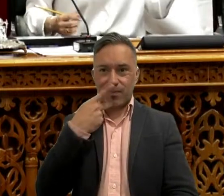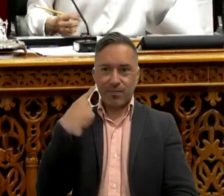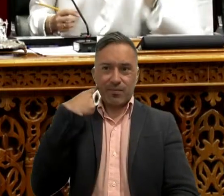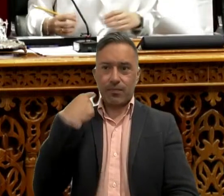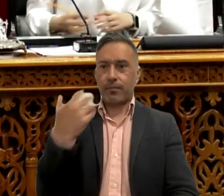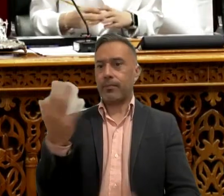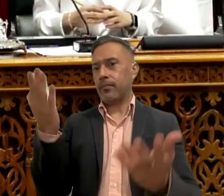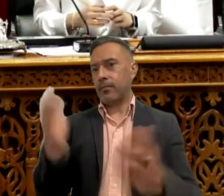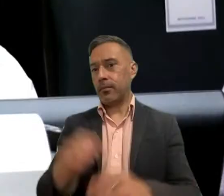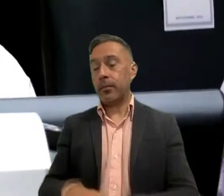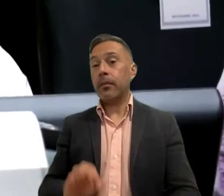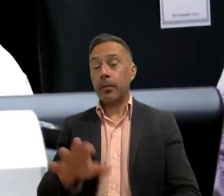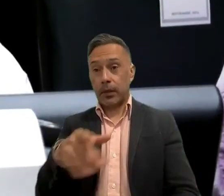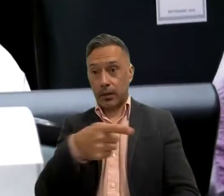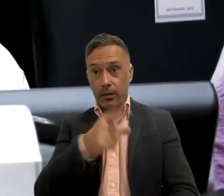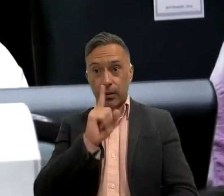diputada?